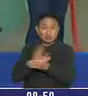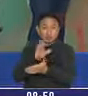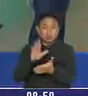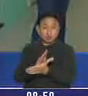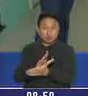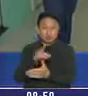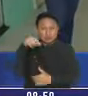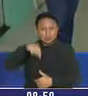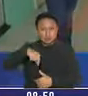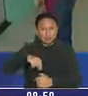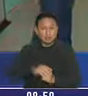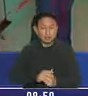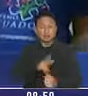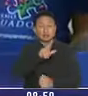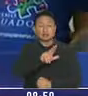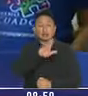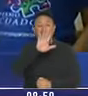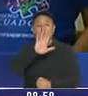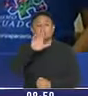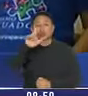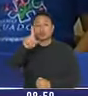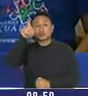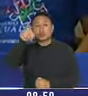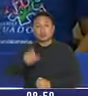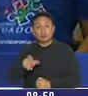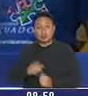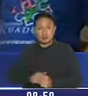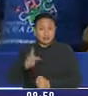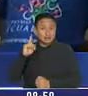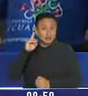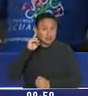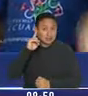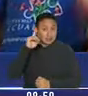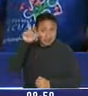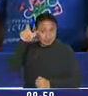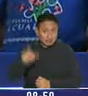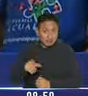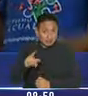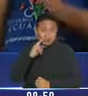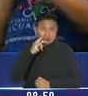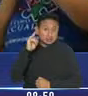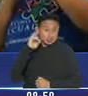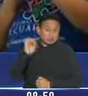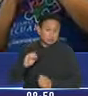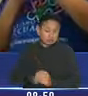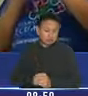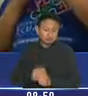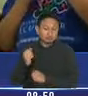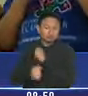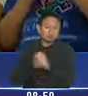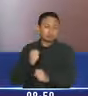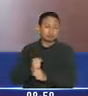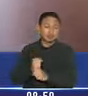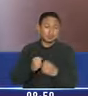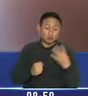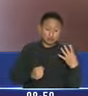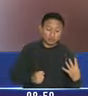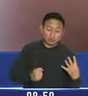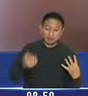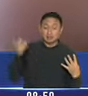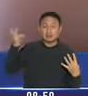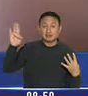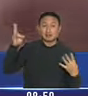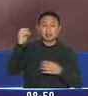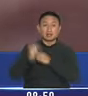se han identificado 351 casos de autismo en 200 instituciones, en las edades comprendidas entre 4 a